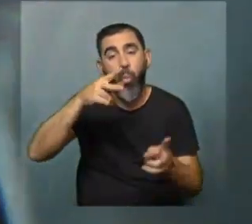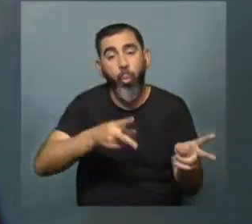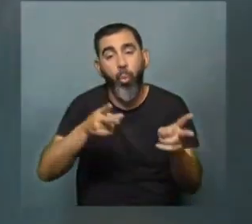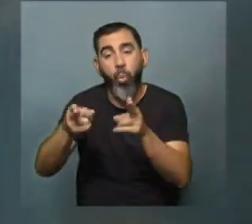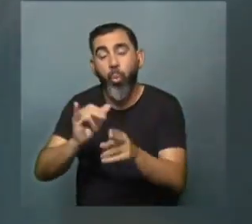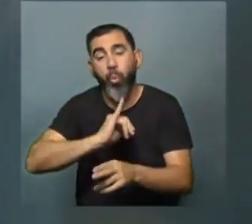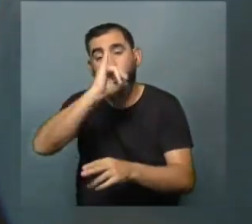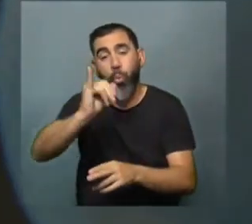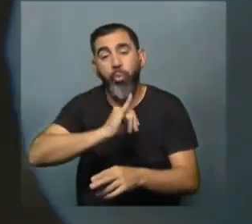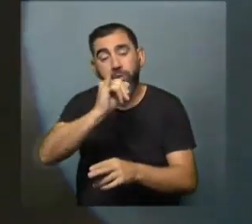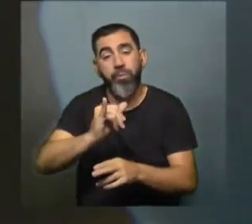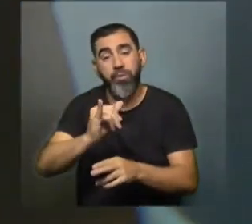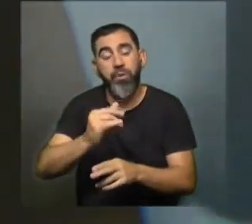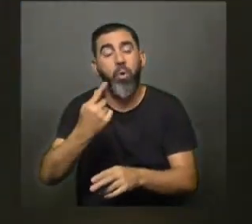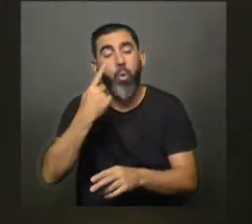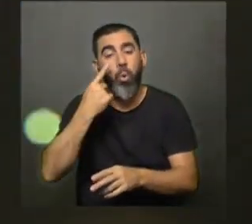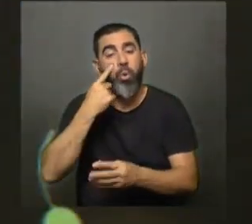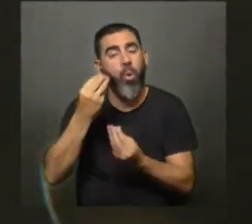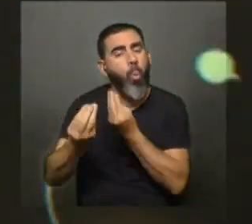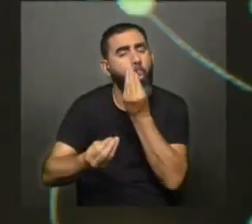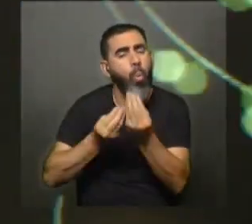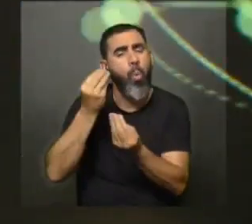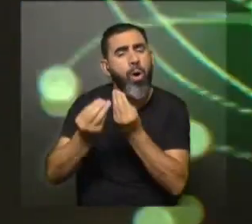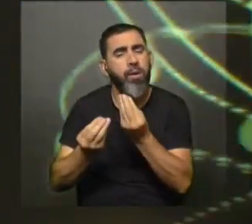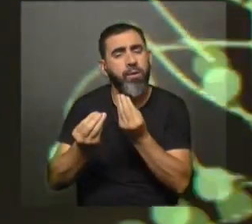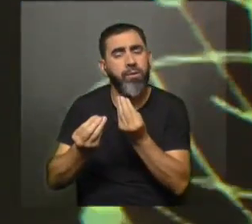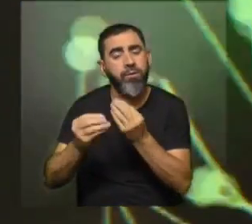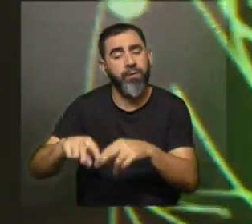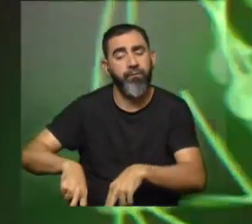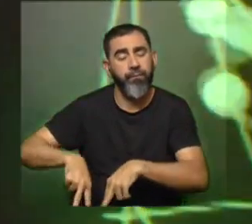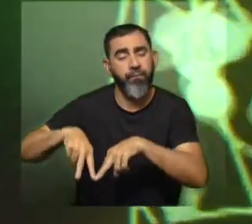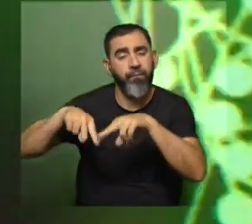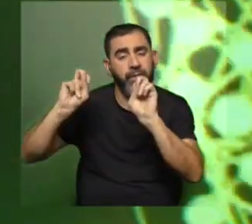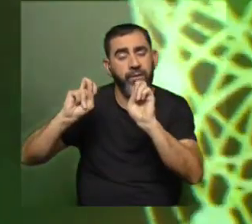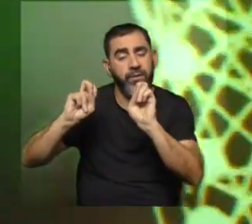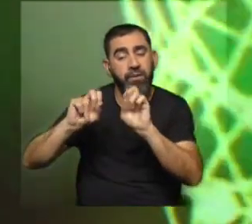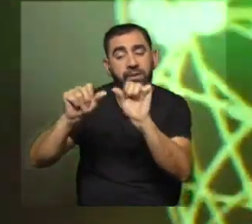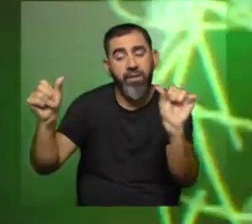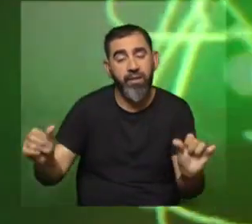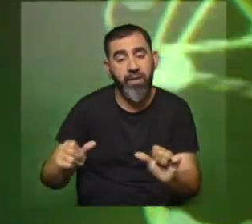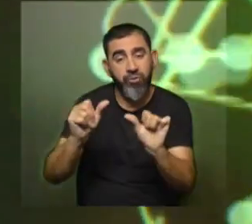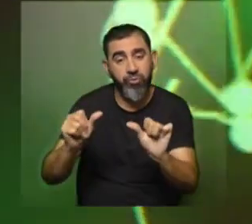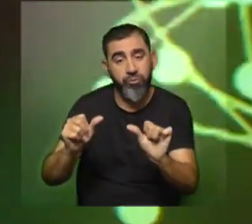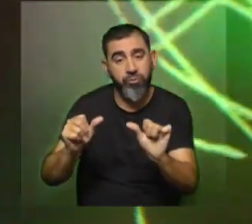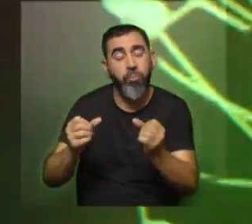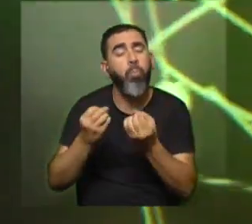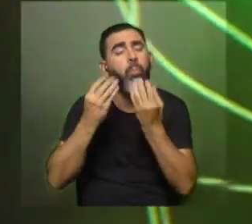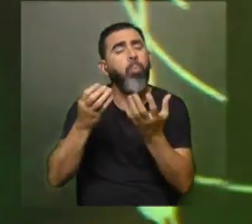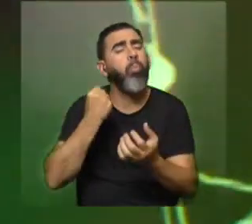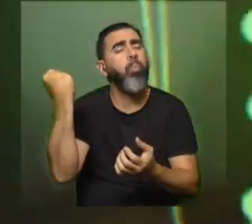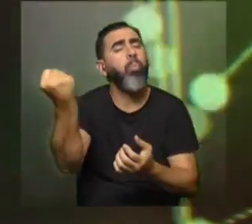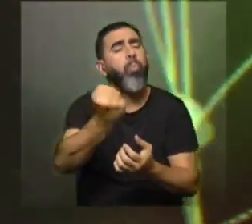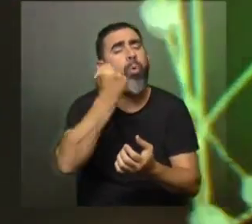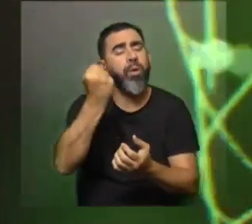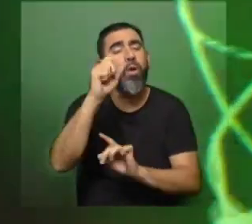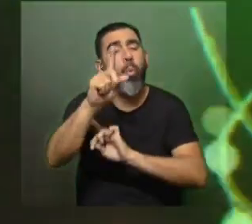del informe vamos a conocer cuáles son los estudios que allí se realizan y por qué es importante para